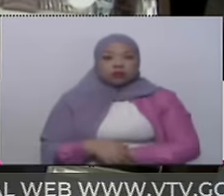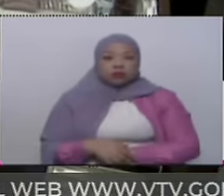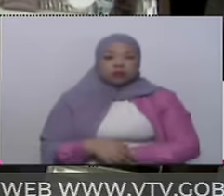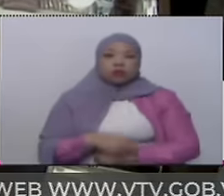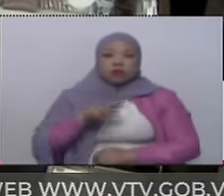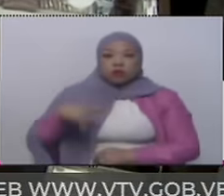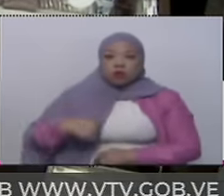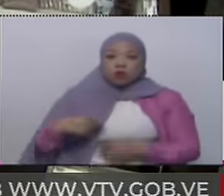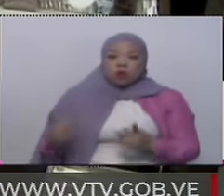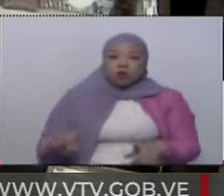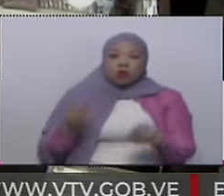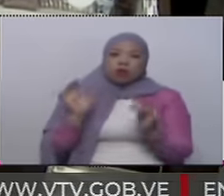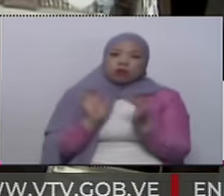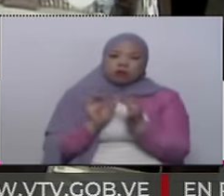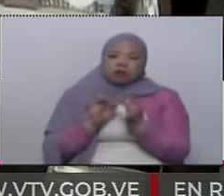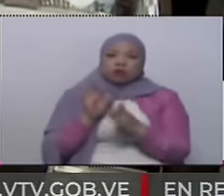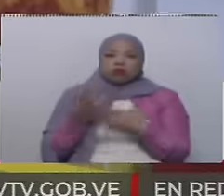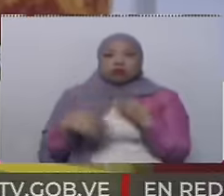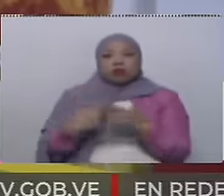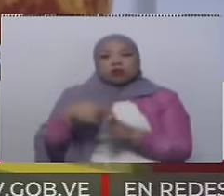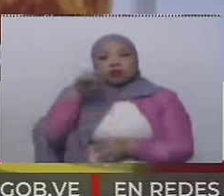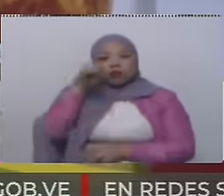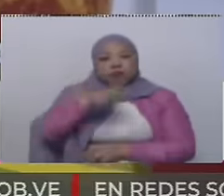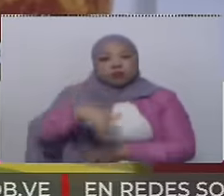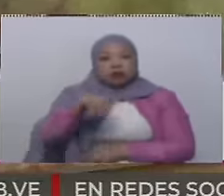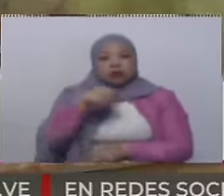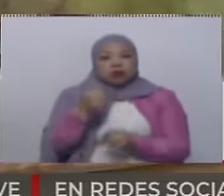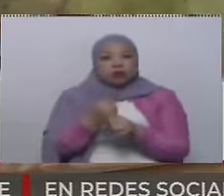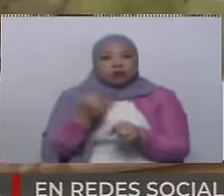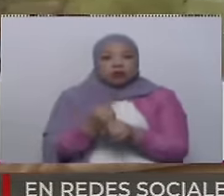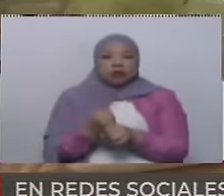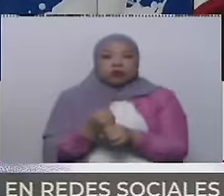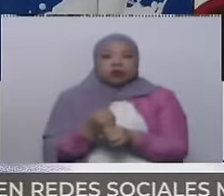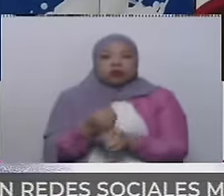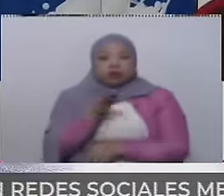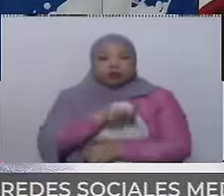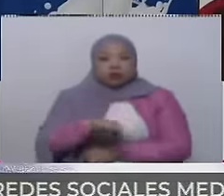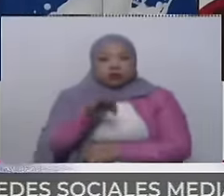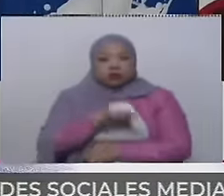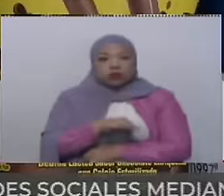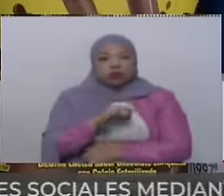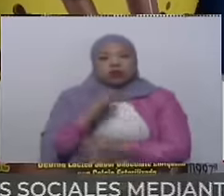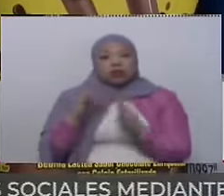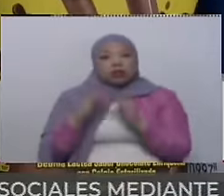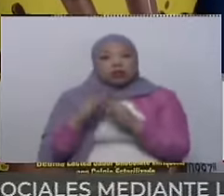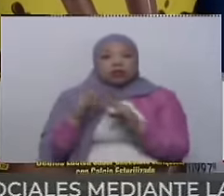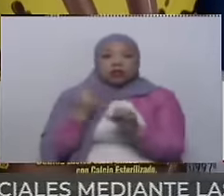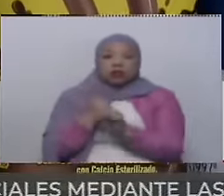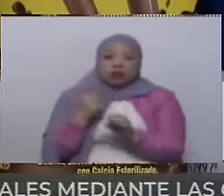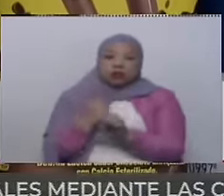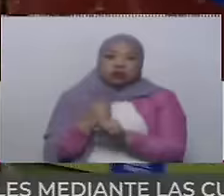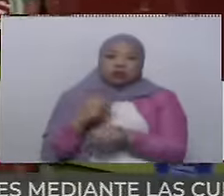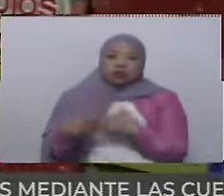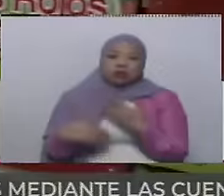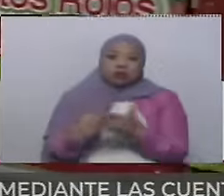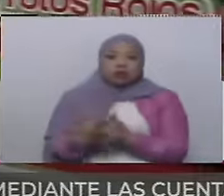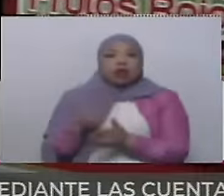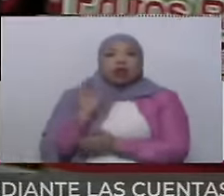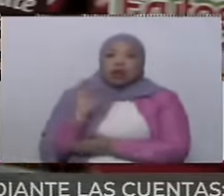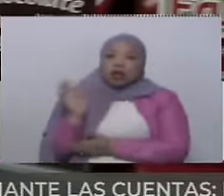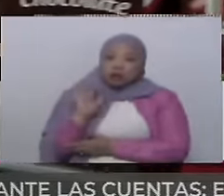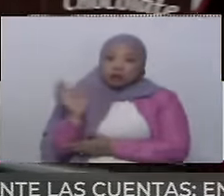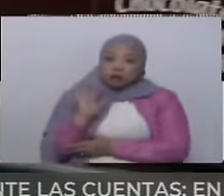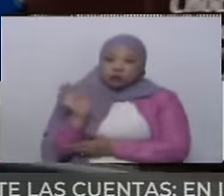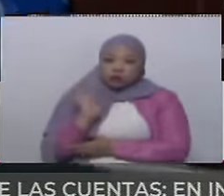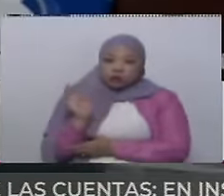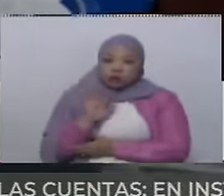nos ha permitido conectarnos con el pueblo cumpliendo las instrucciones suyas de ir a las catacumbas y hacer asambleas permanentes